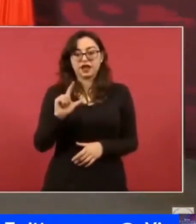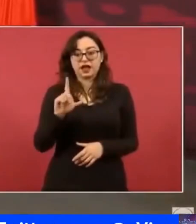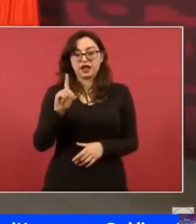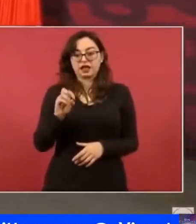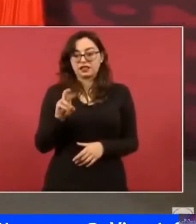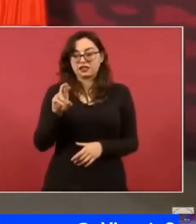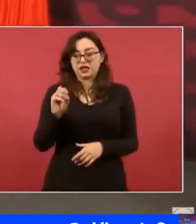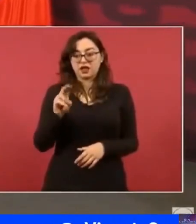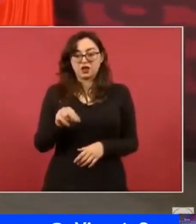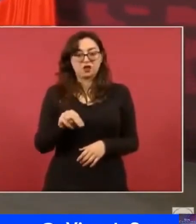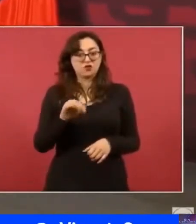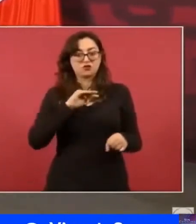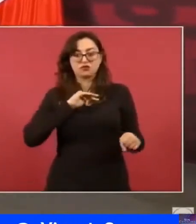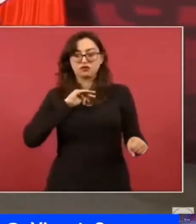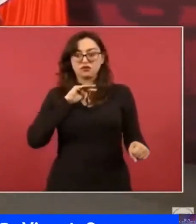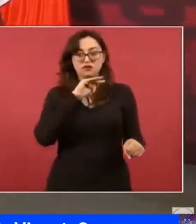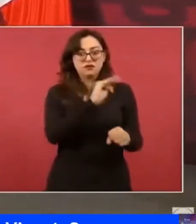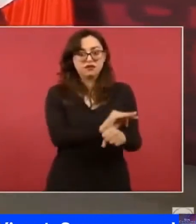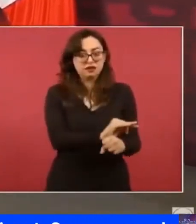a defenderlo,